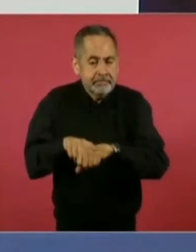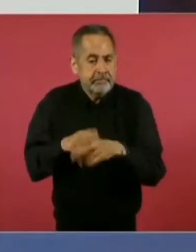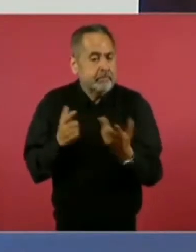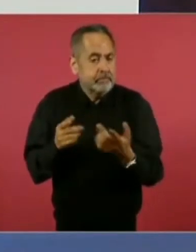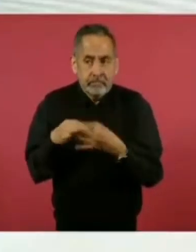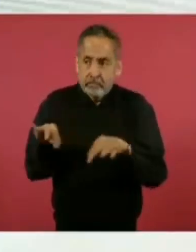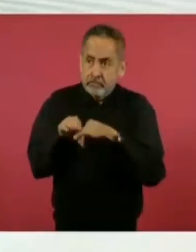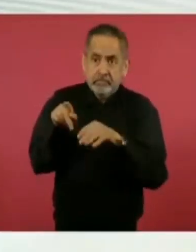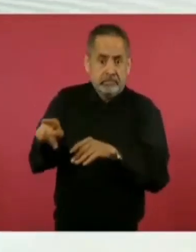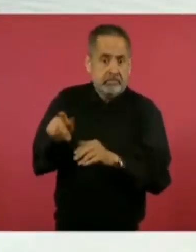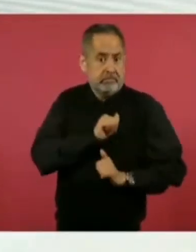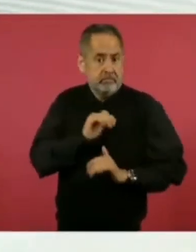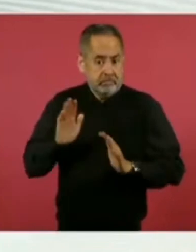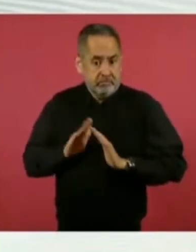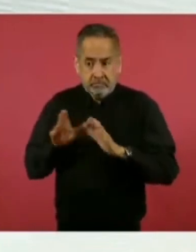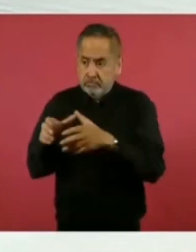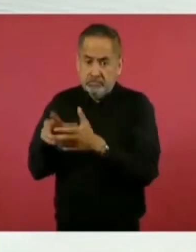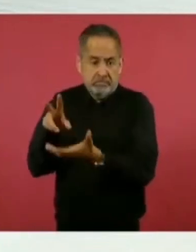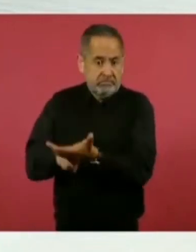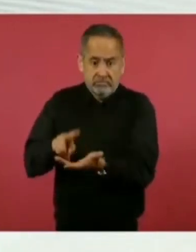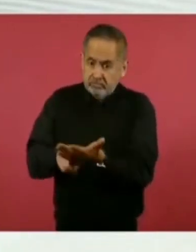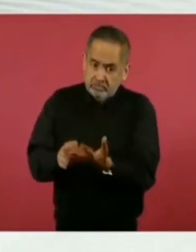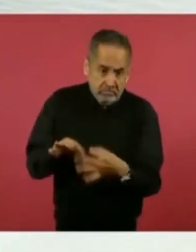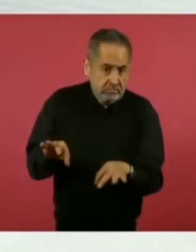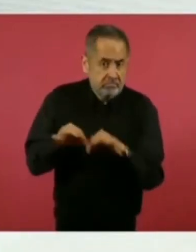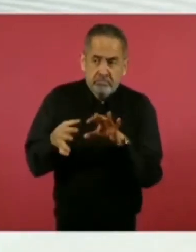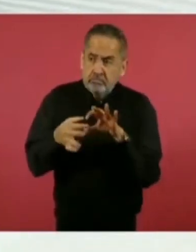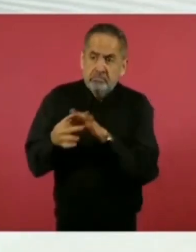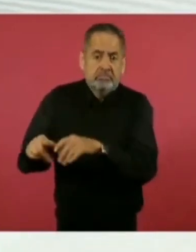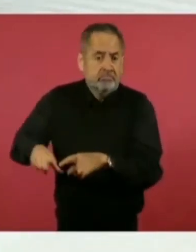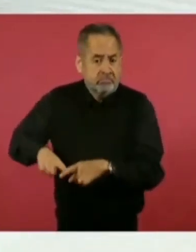fundamental del Estado mexicano.